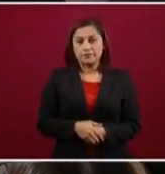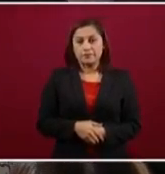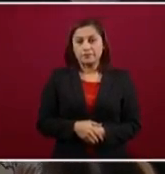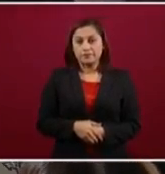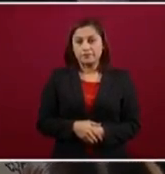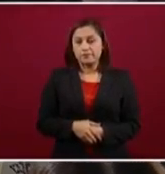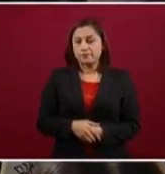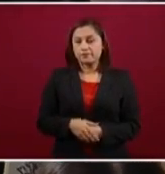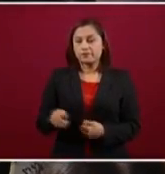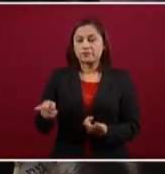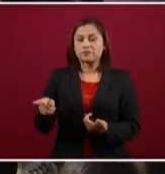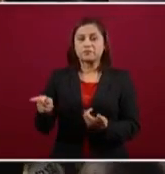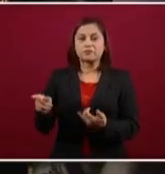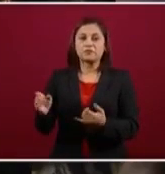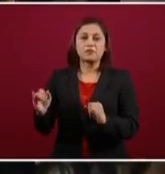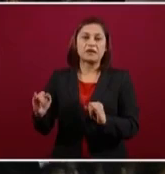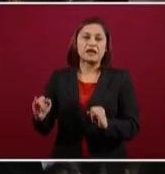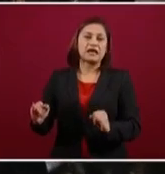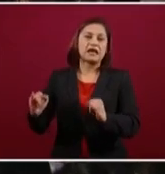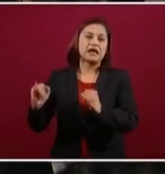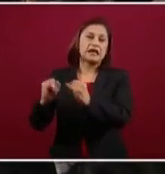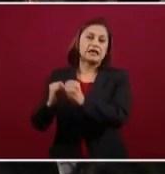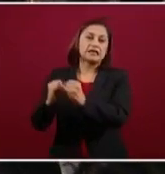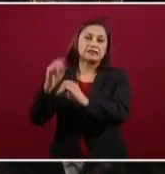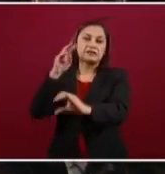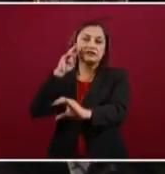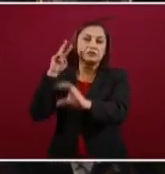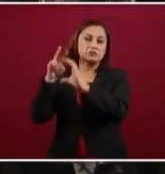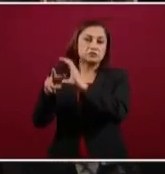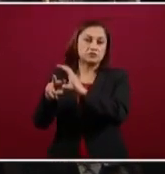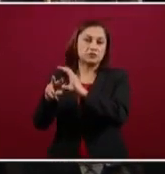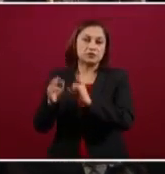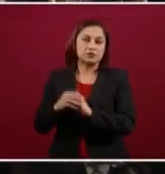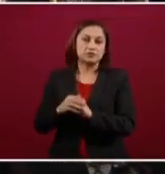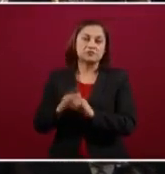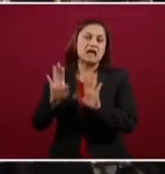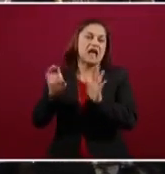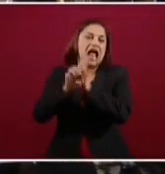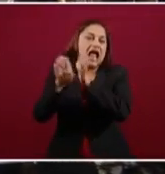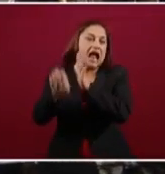la transparencia, por decir algo. No es así.